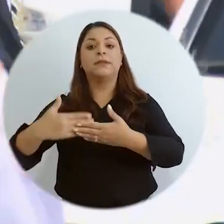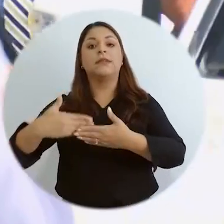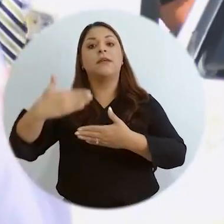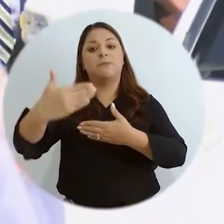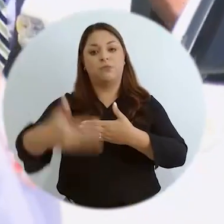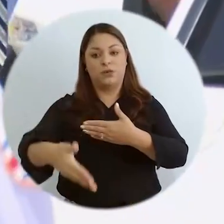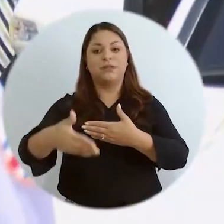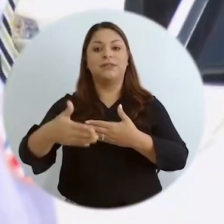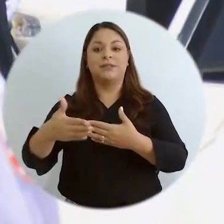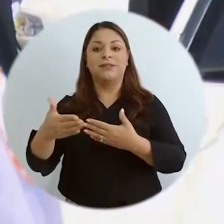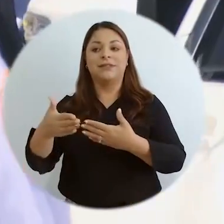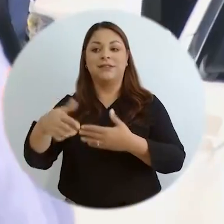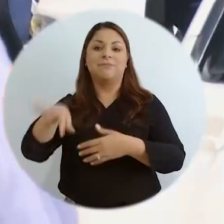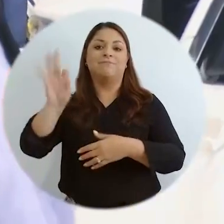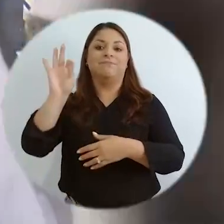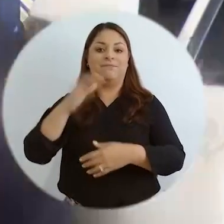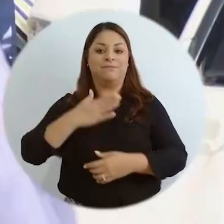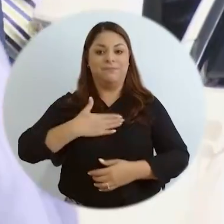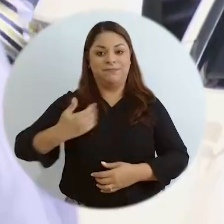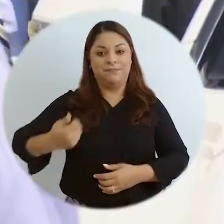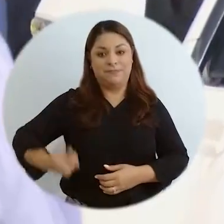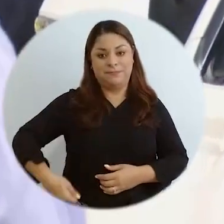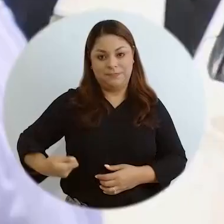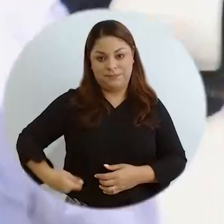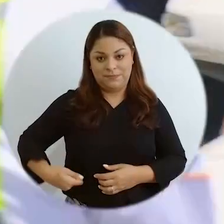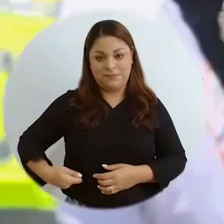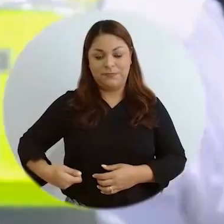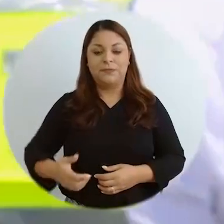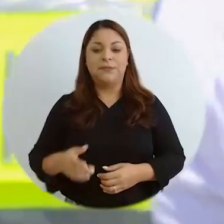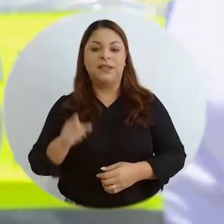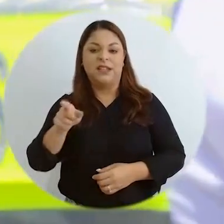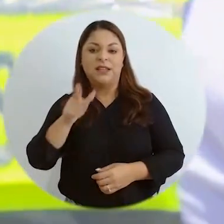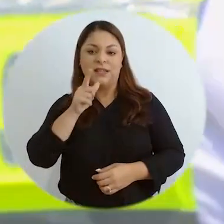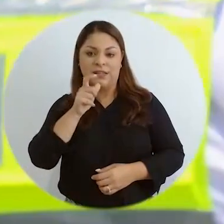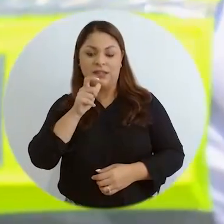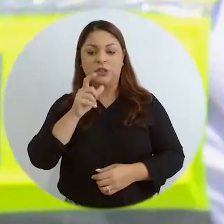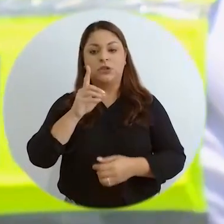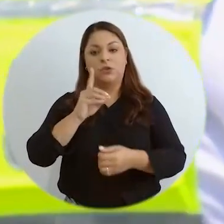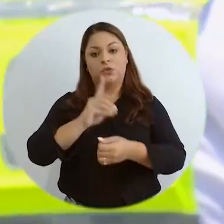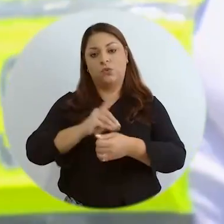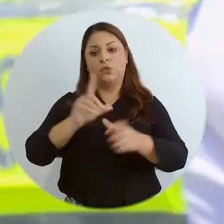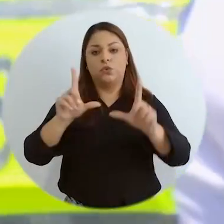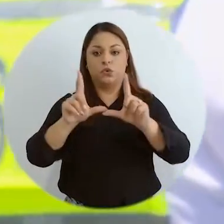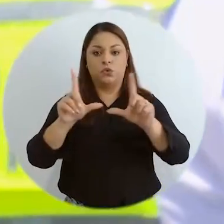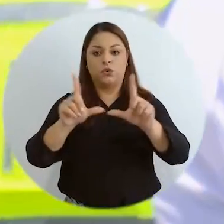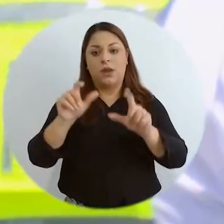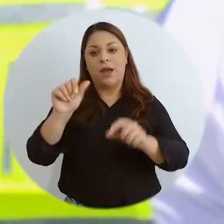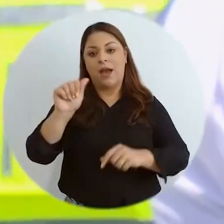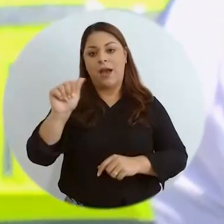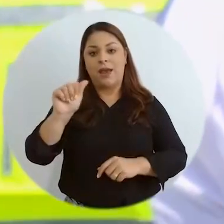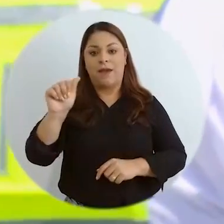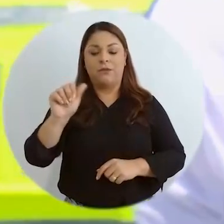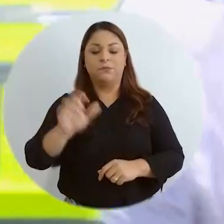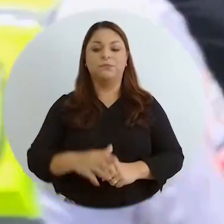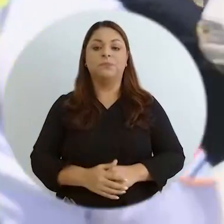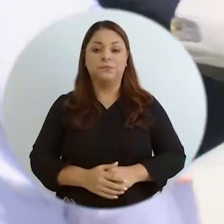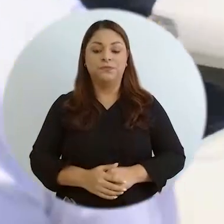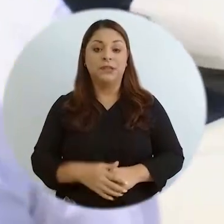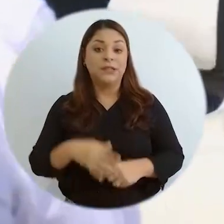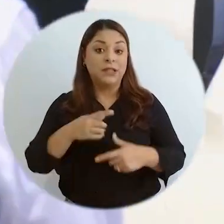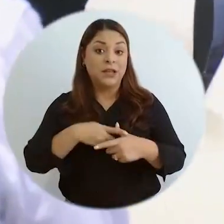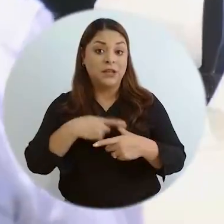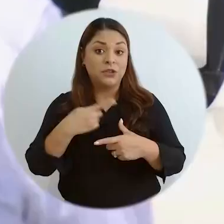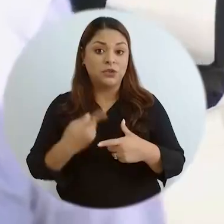el doctor Arévalo. Y entonces es una defensa por la democracia y la